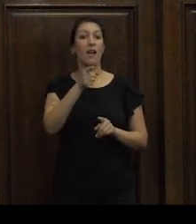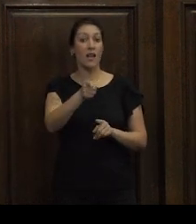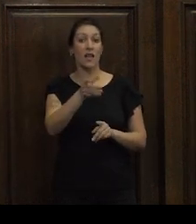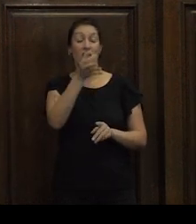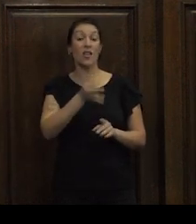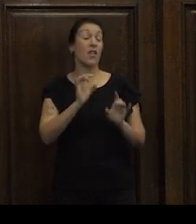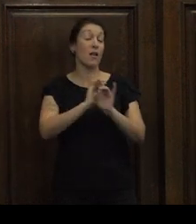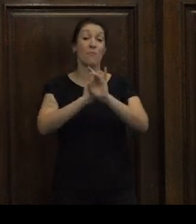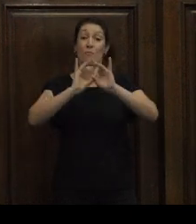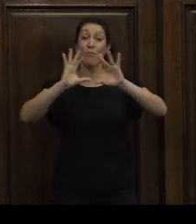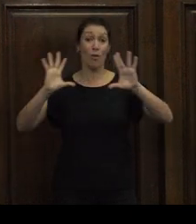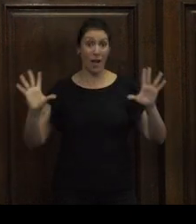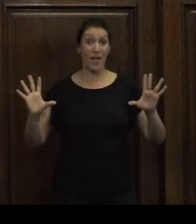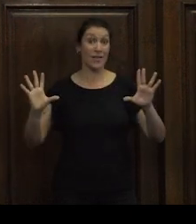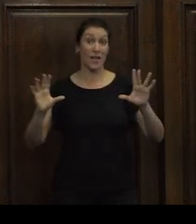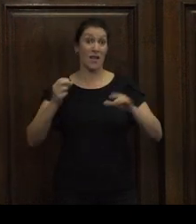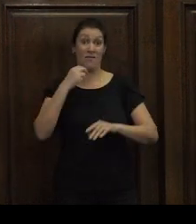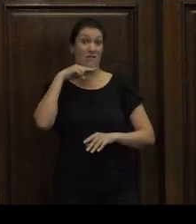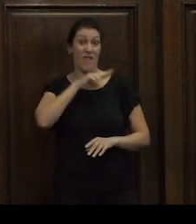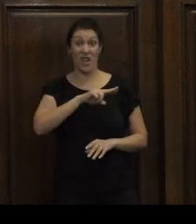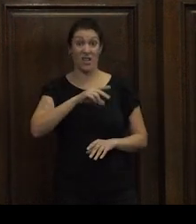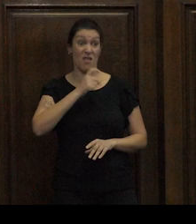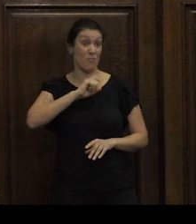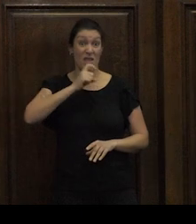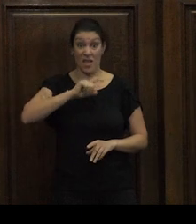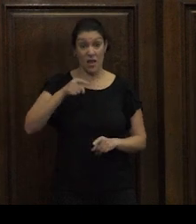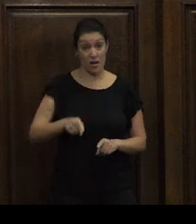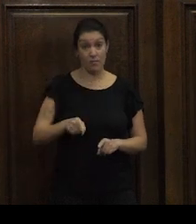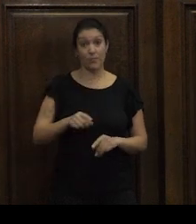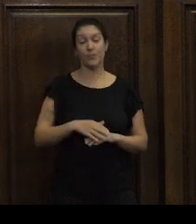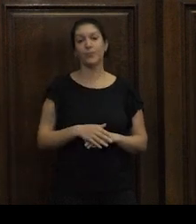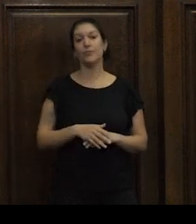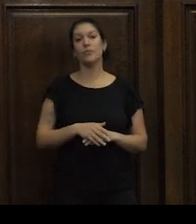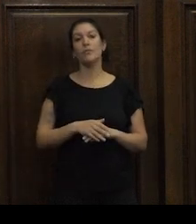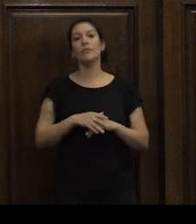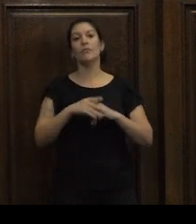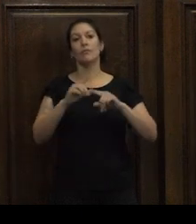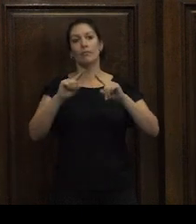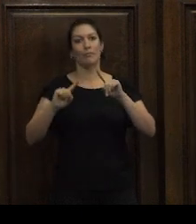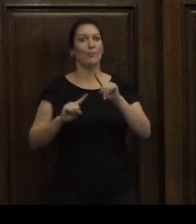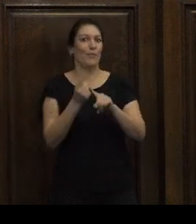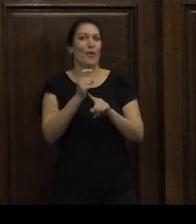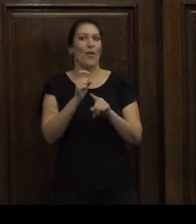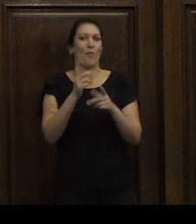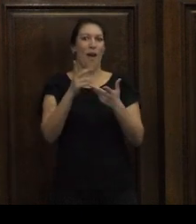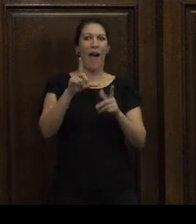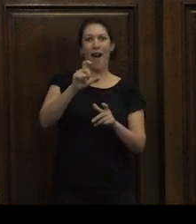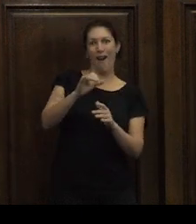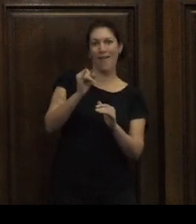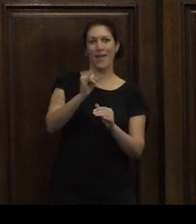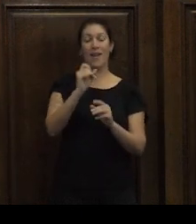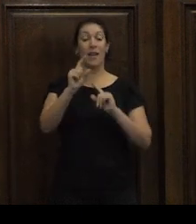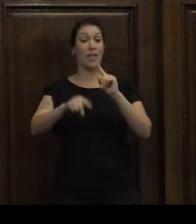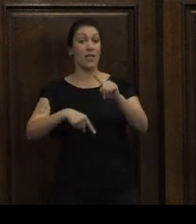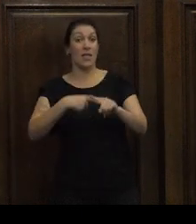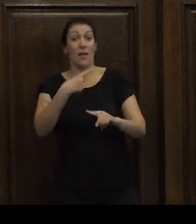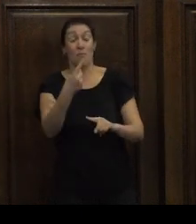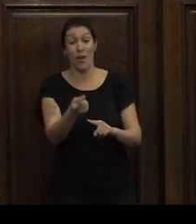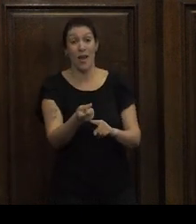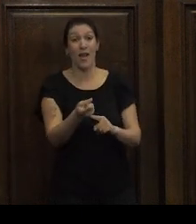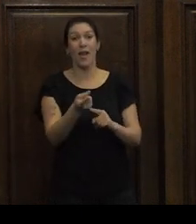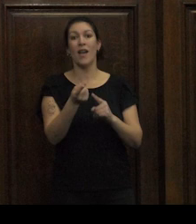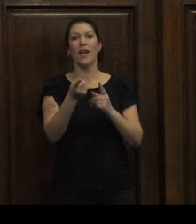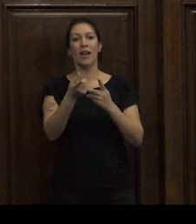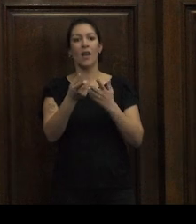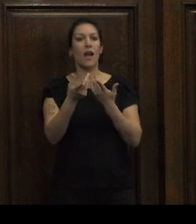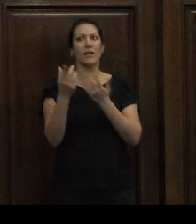eso, ¿no? La democracia es hipócrita. O sea, en principio ninguna novedad, parece obvio, pero en gran medida era algo